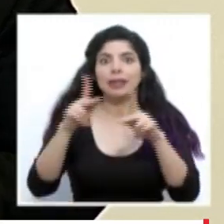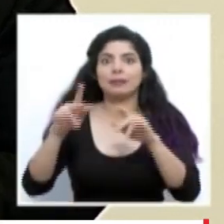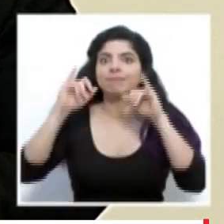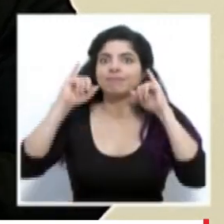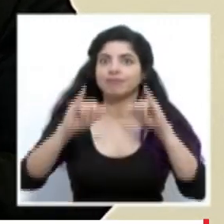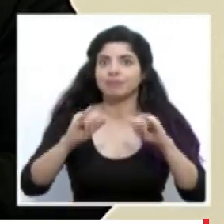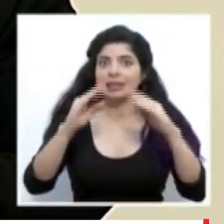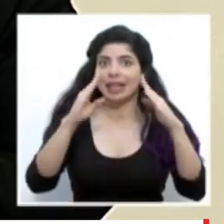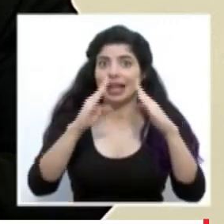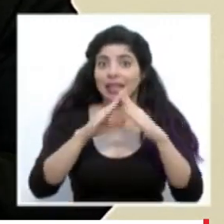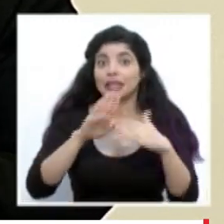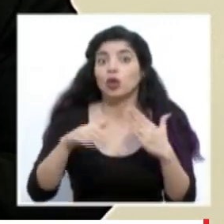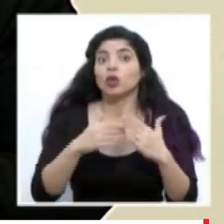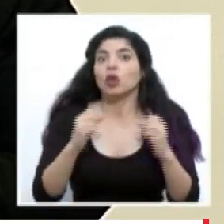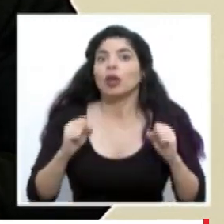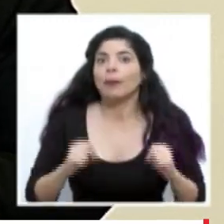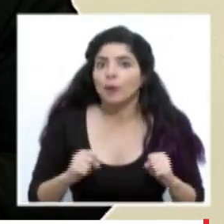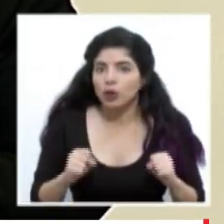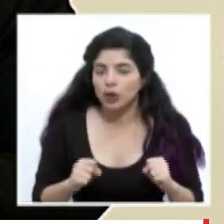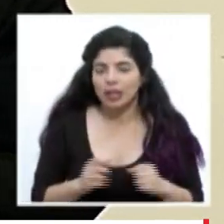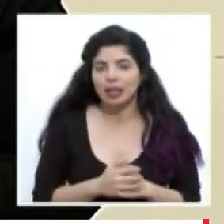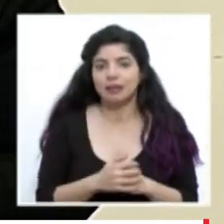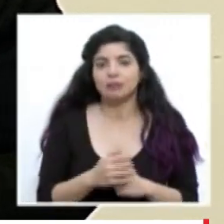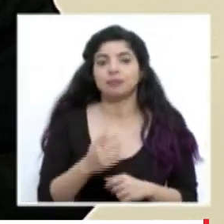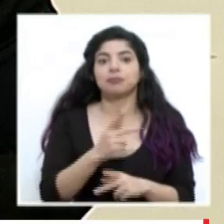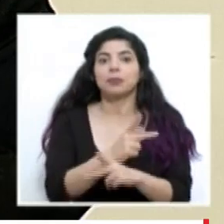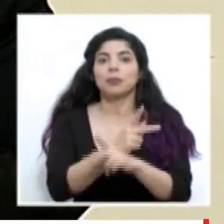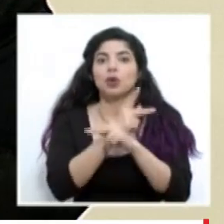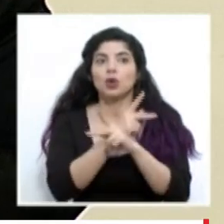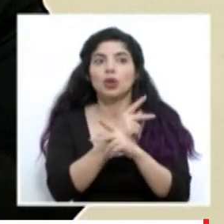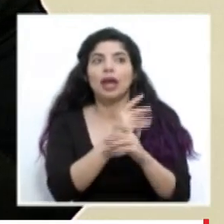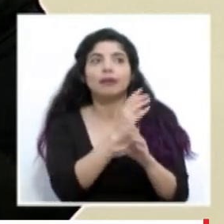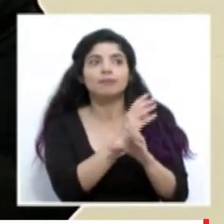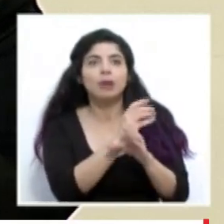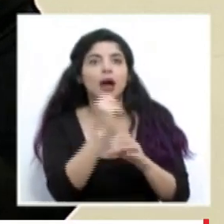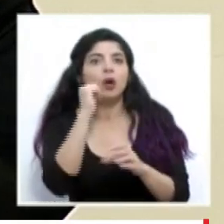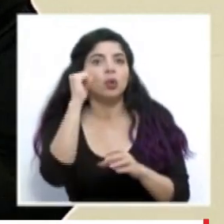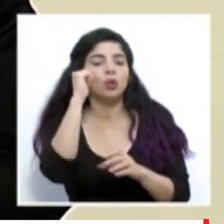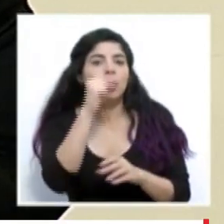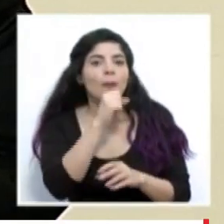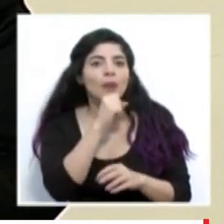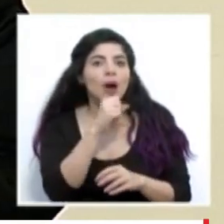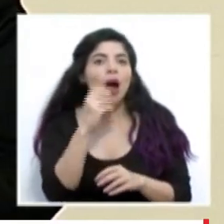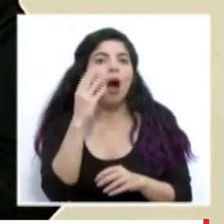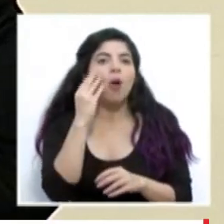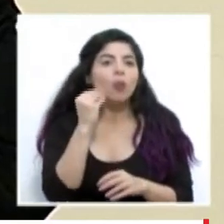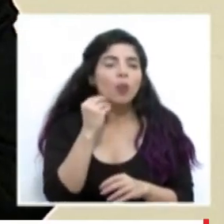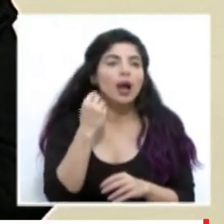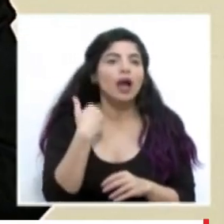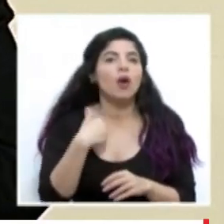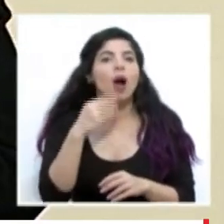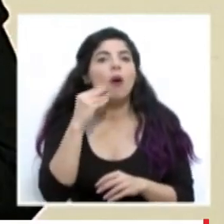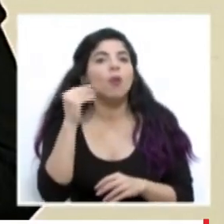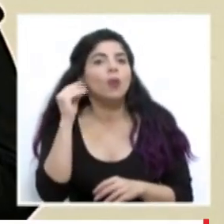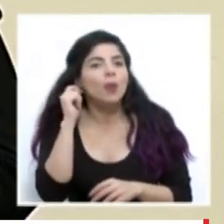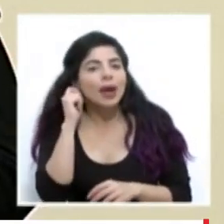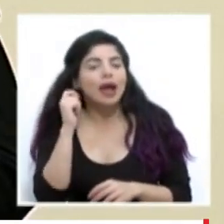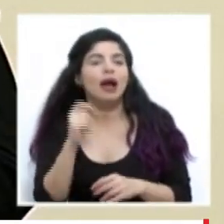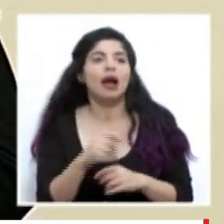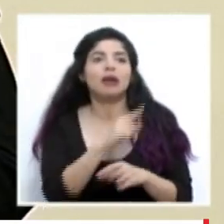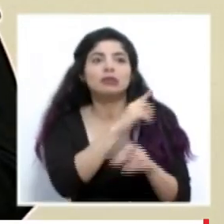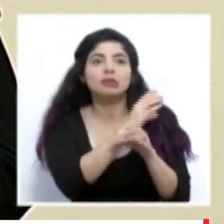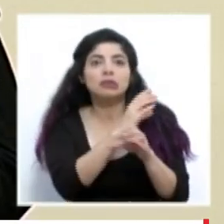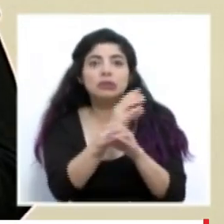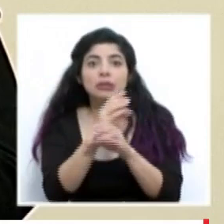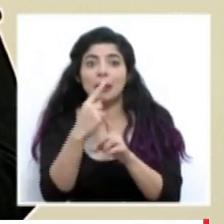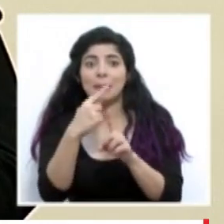en sus casas, aquellos que pueden, que están protegiendo a la población adulta mayor, a todos los abuelitos, a las abuelitas, y que